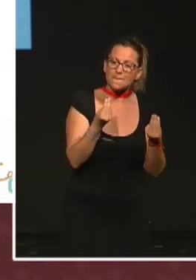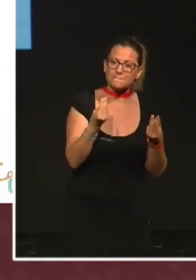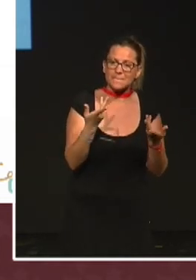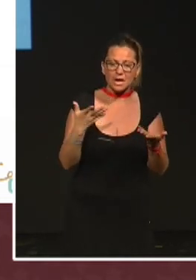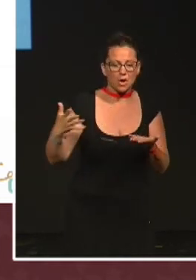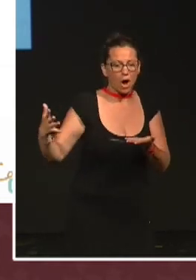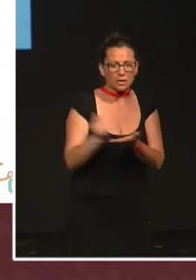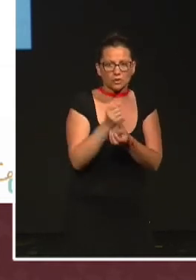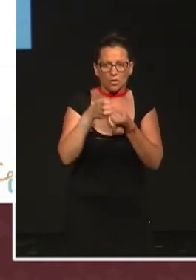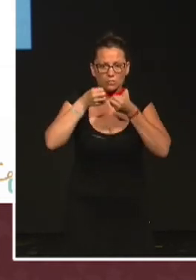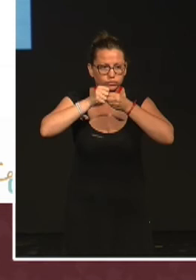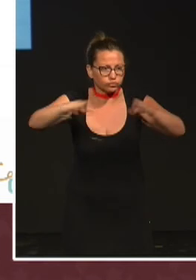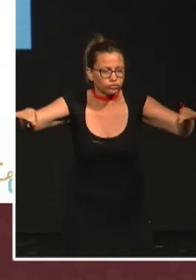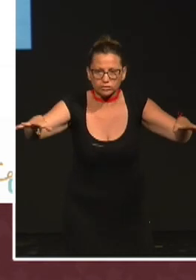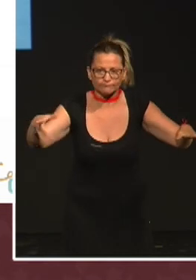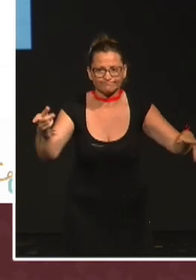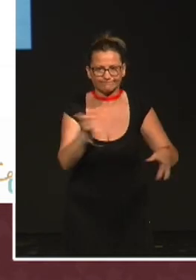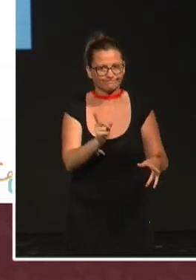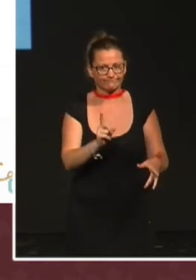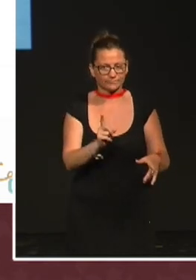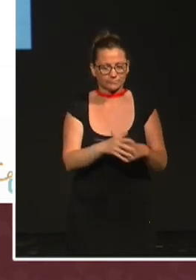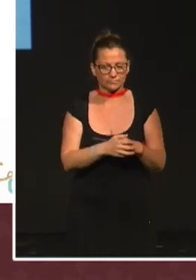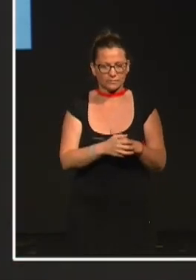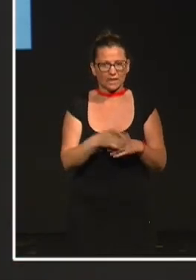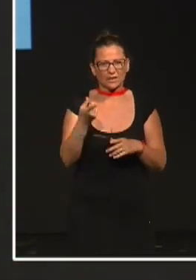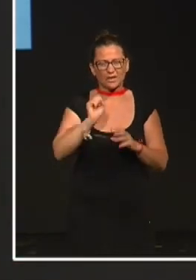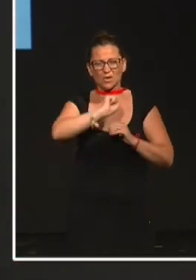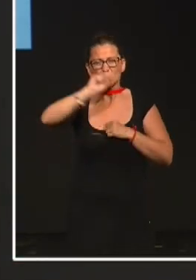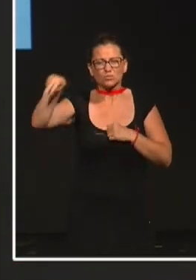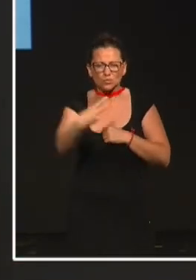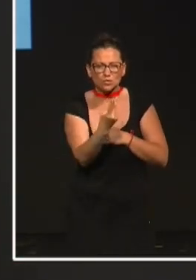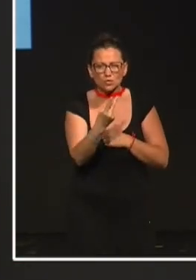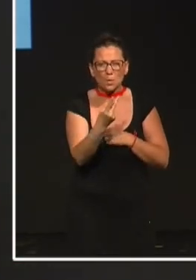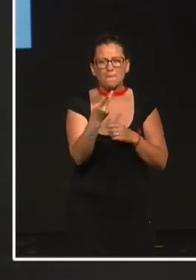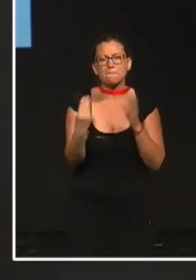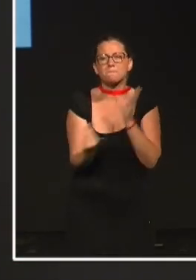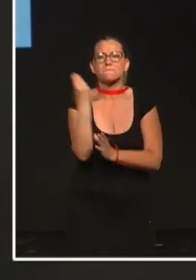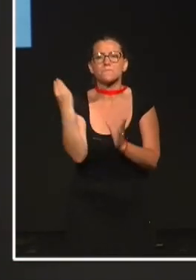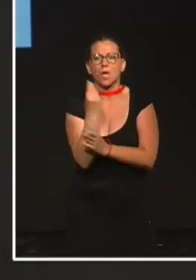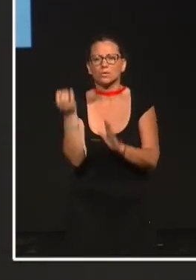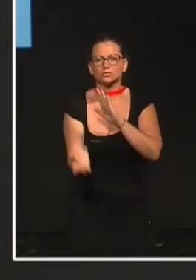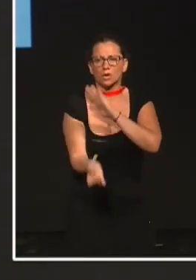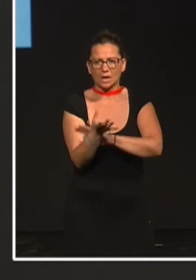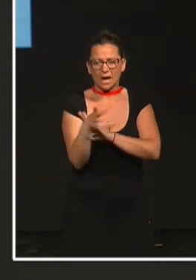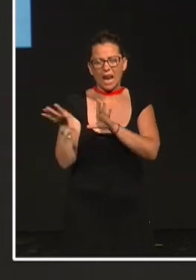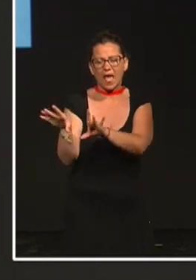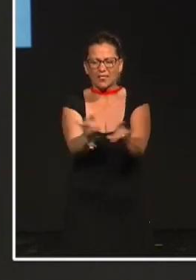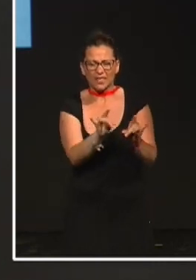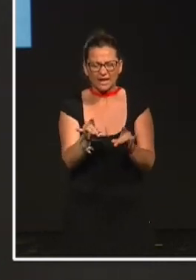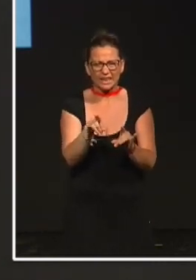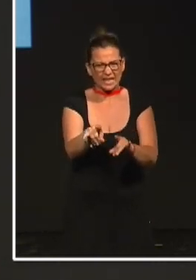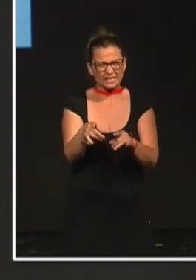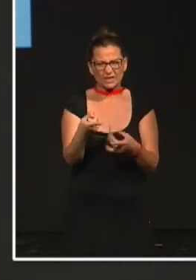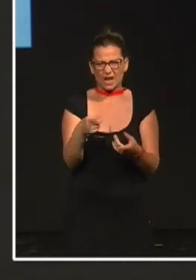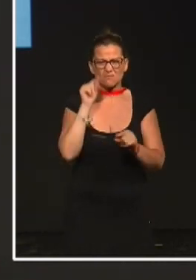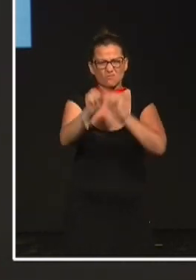lugares. Y de hecho generan un producto, un subproducto, que son las cenizas. Bastante contaminante, porque estas cenizas